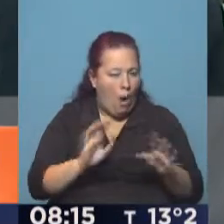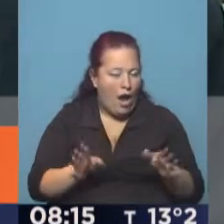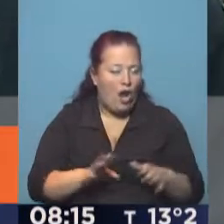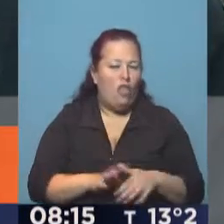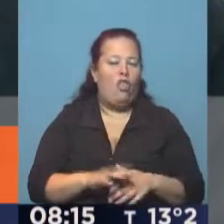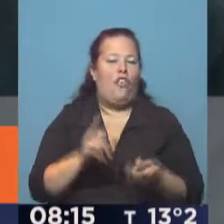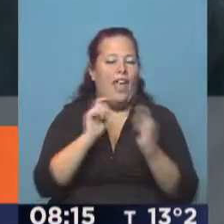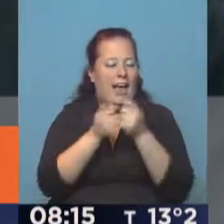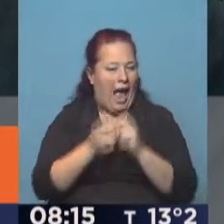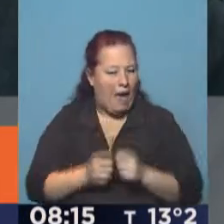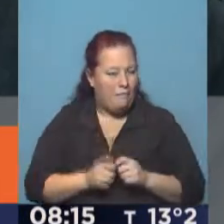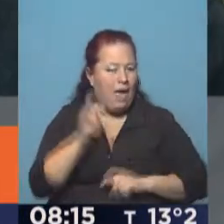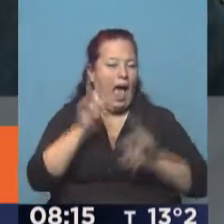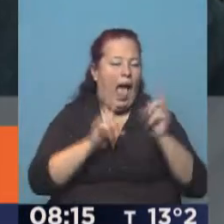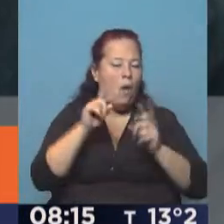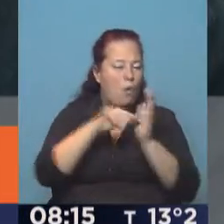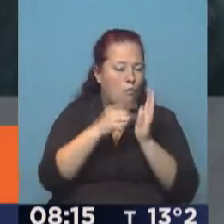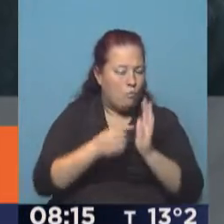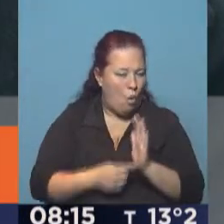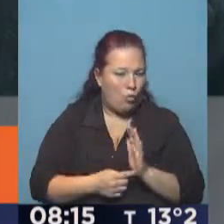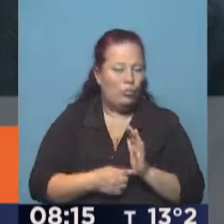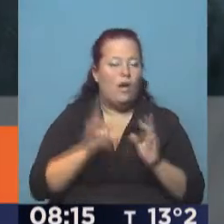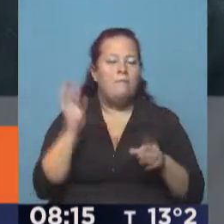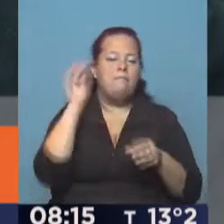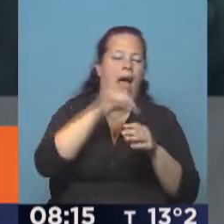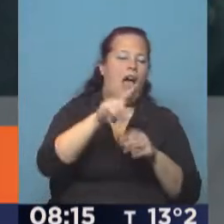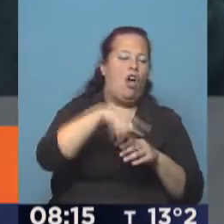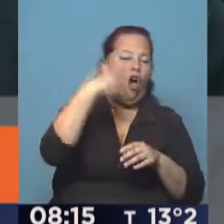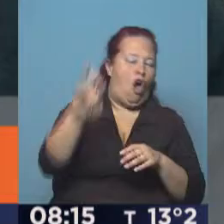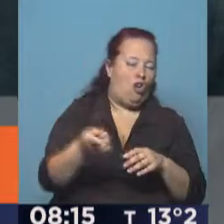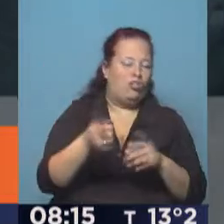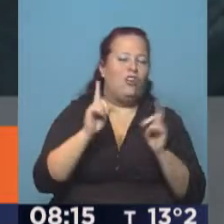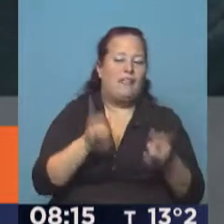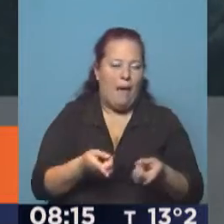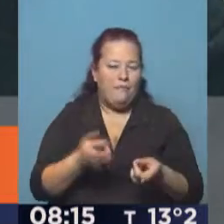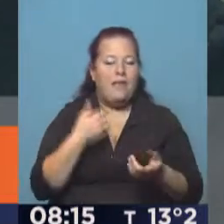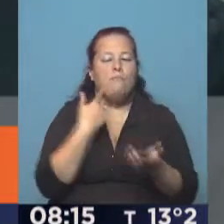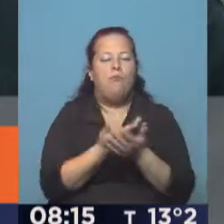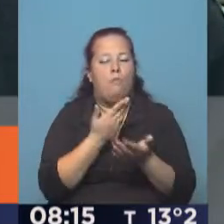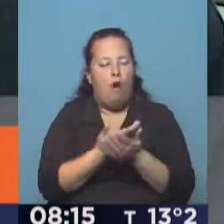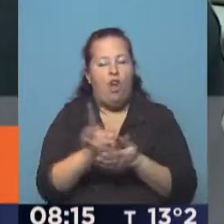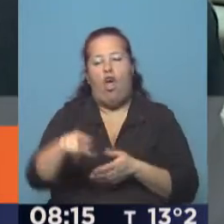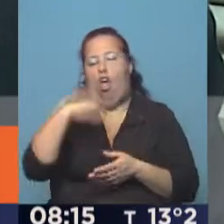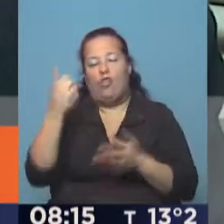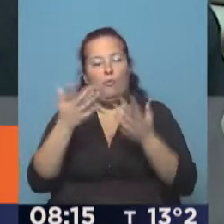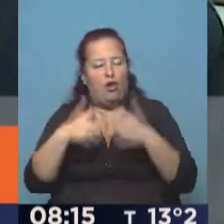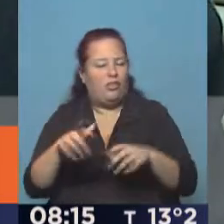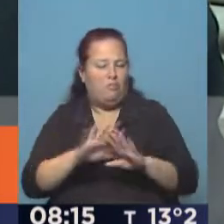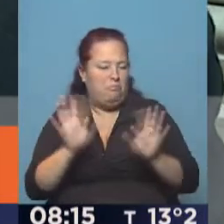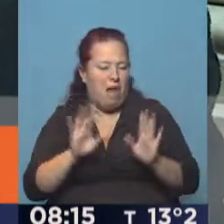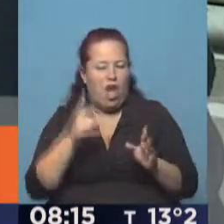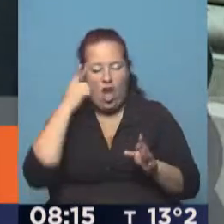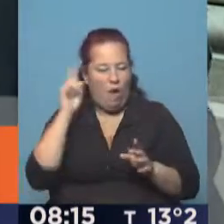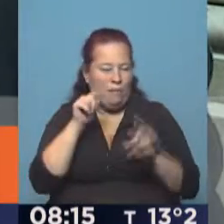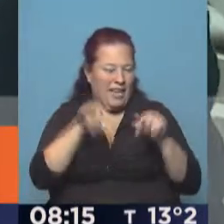de modificar algunos artículos y de agregar otros capítulos que habían propuesto otros proyectos, pero no